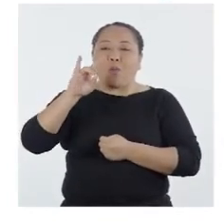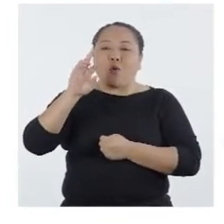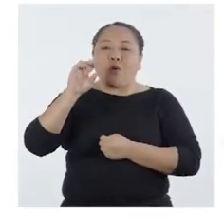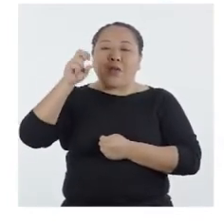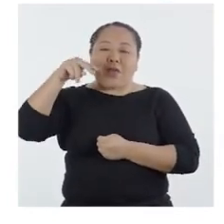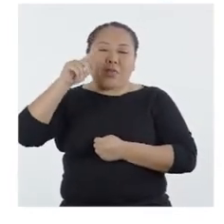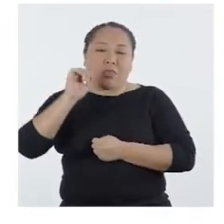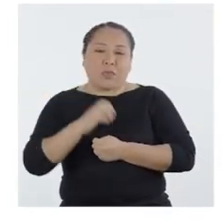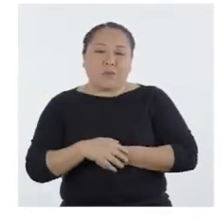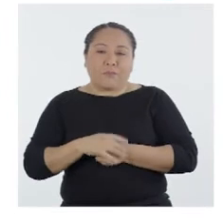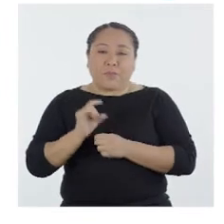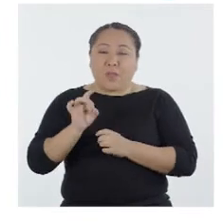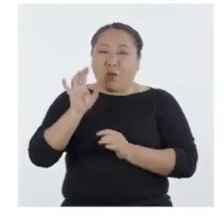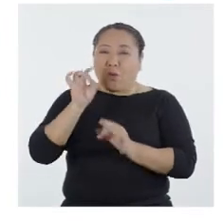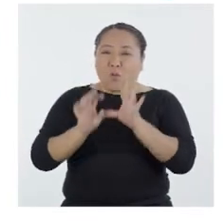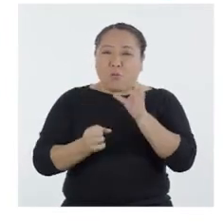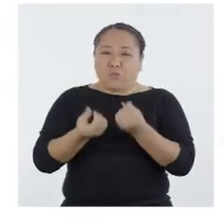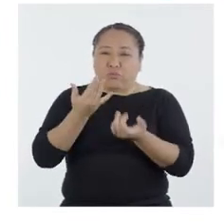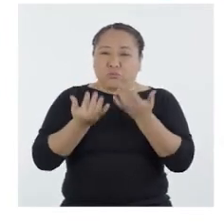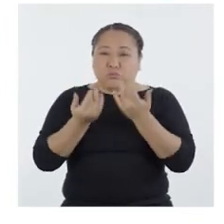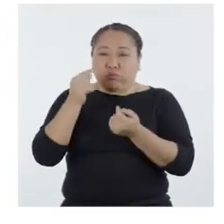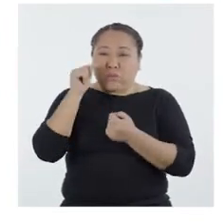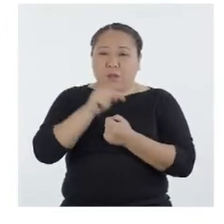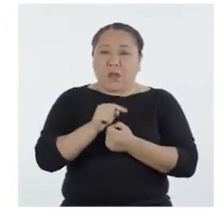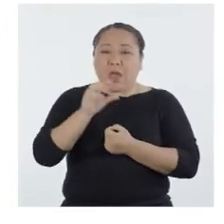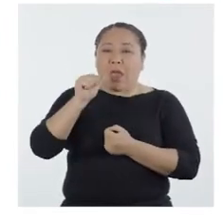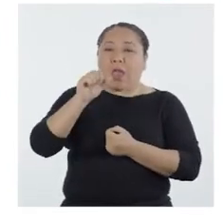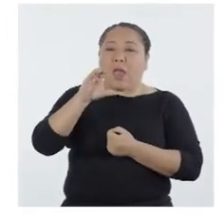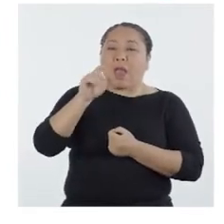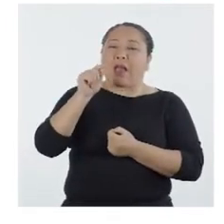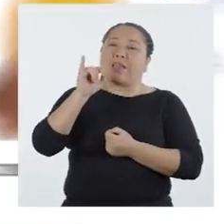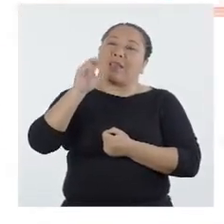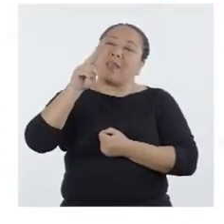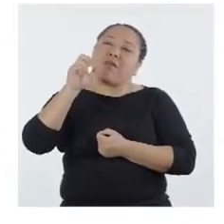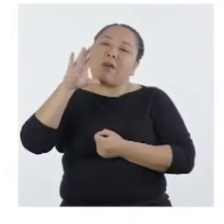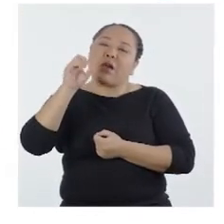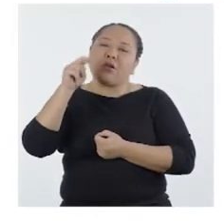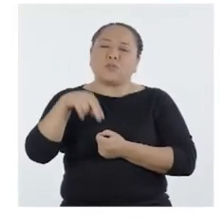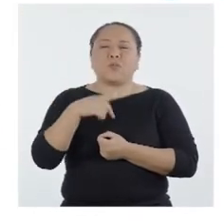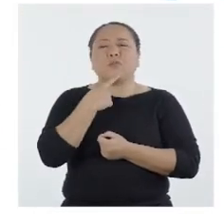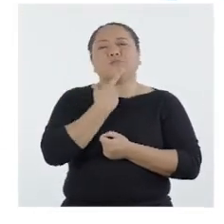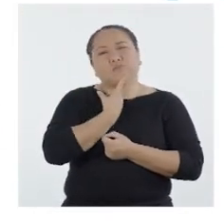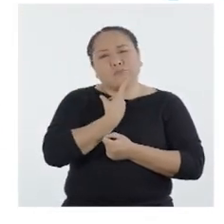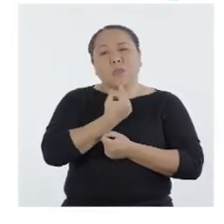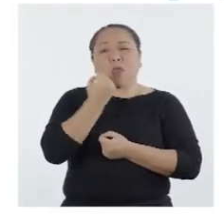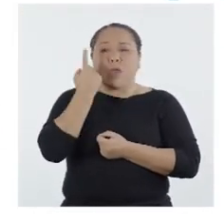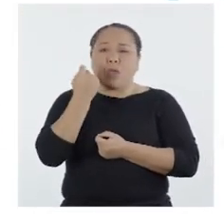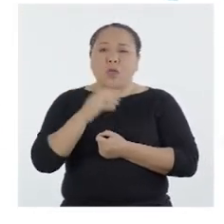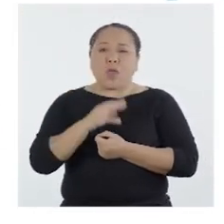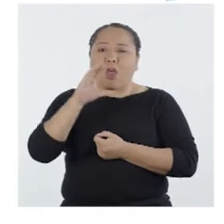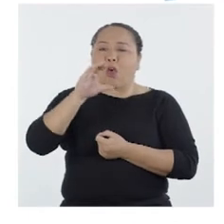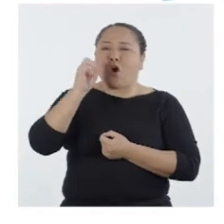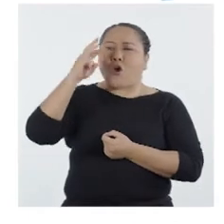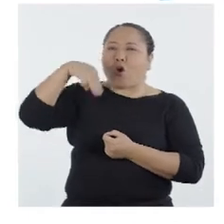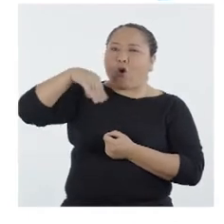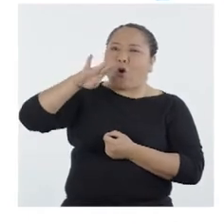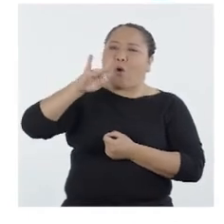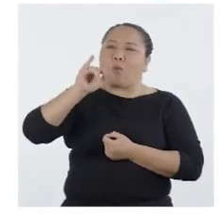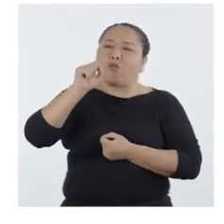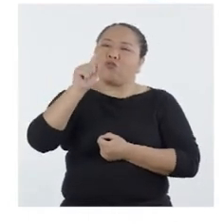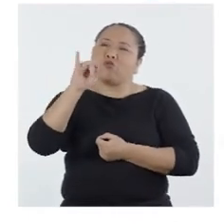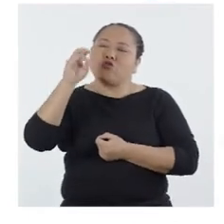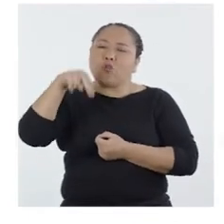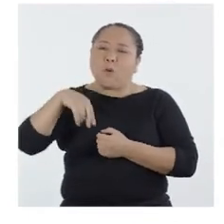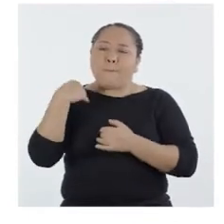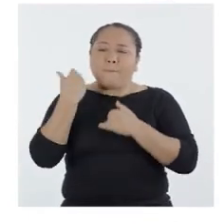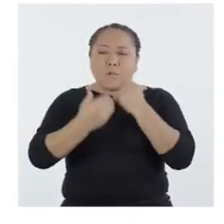chispa es la energía de activación. Por lo que entiendo, la combustión es un